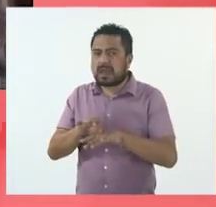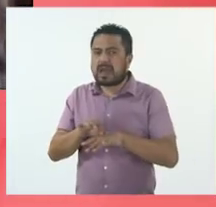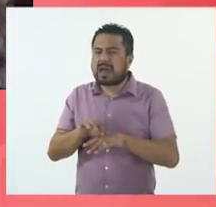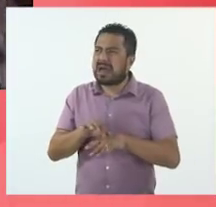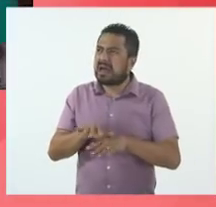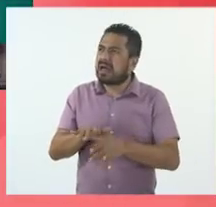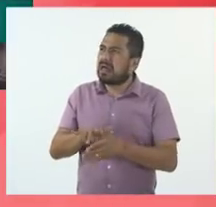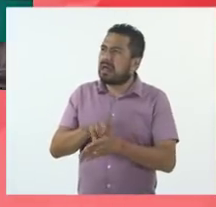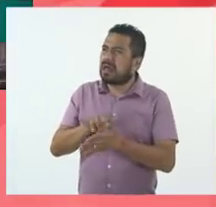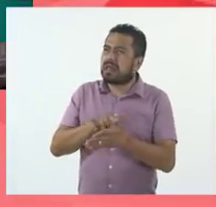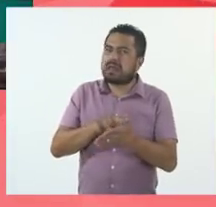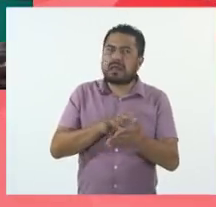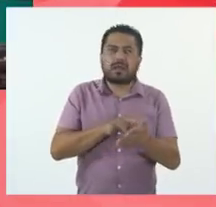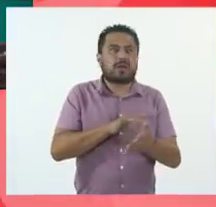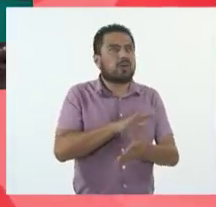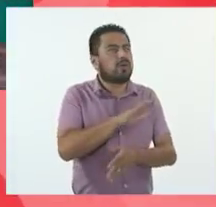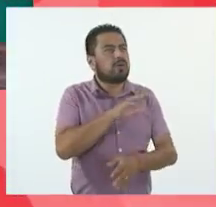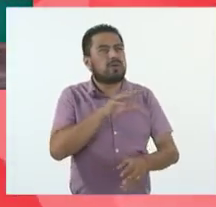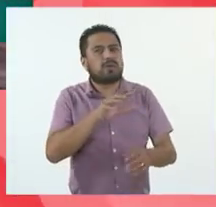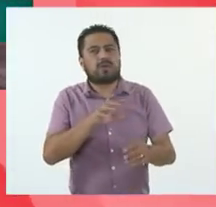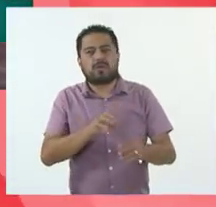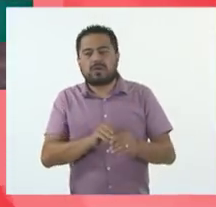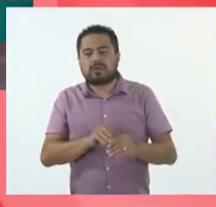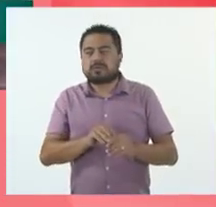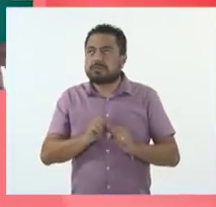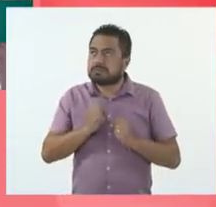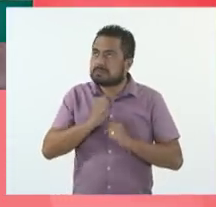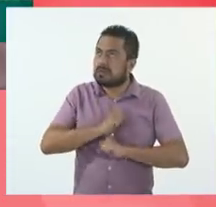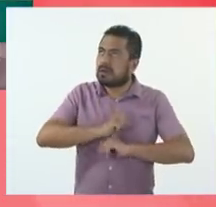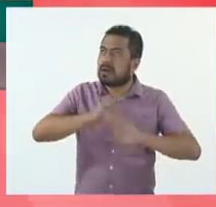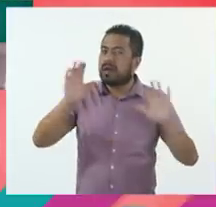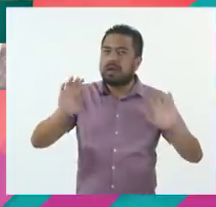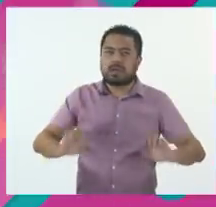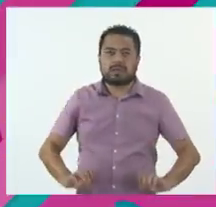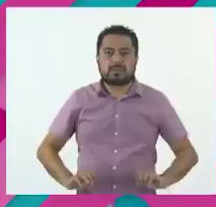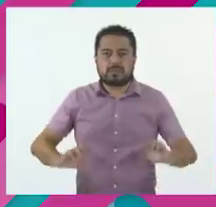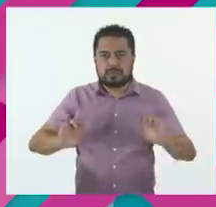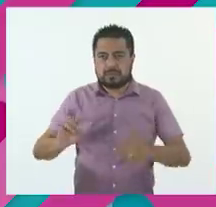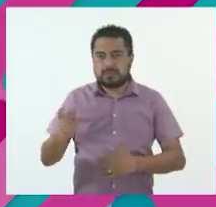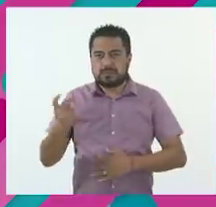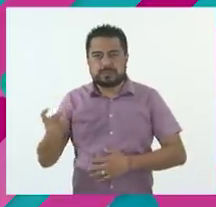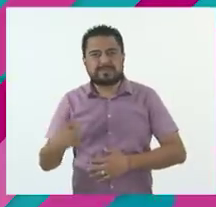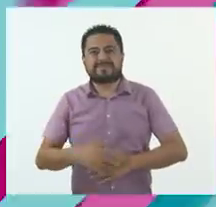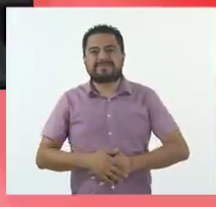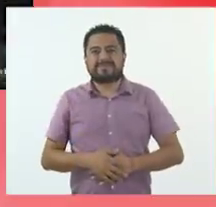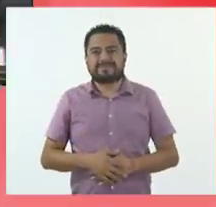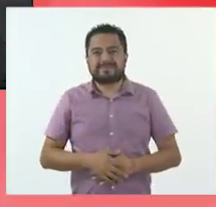sacarle todo el provecho a cada uno de los rincones de este edificio.